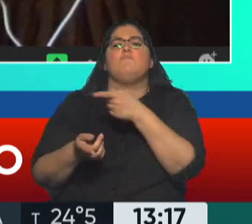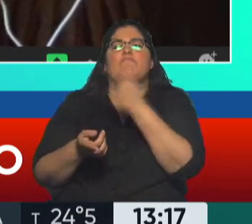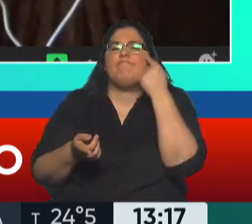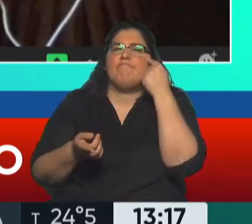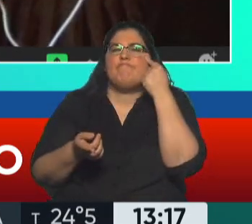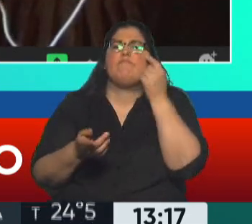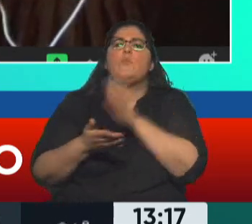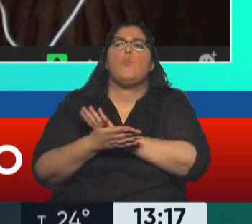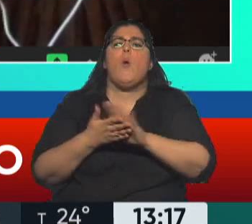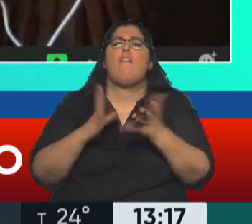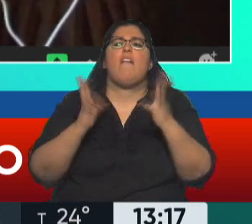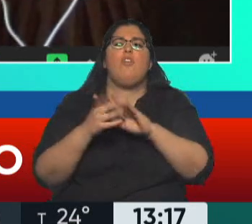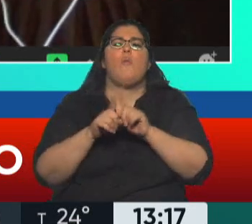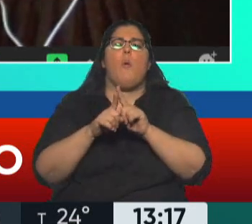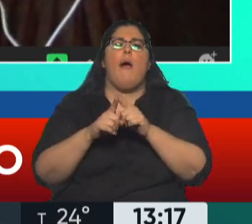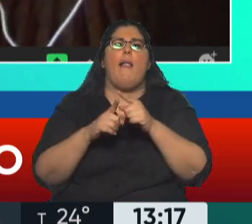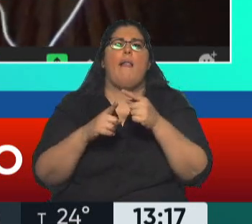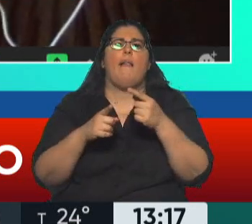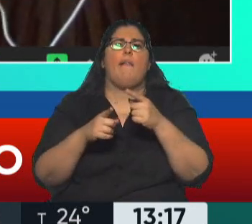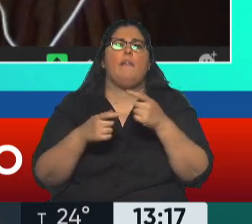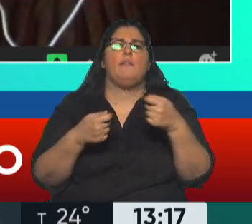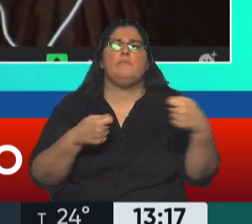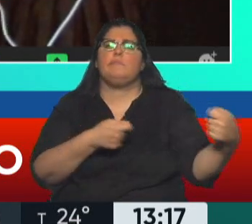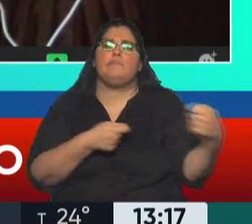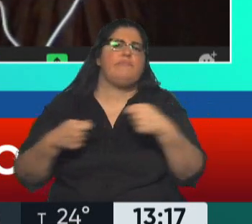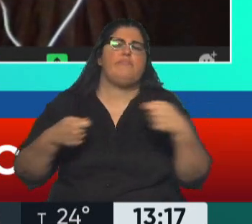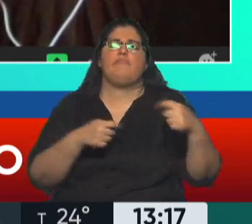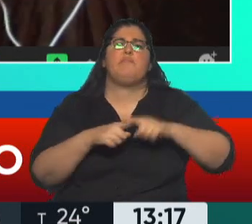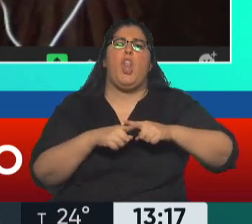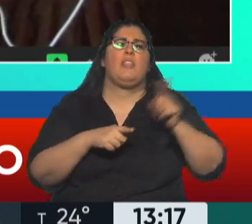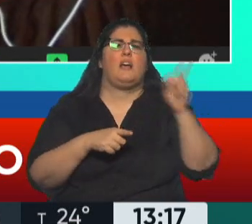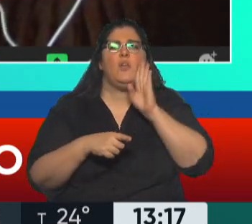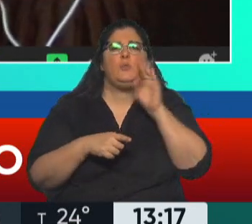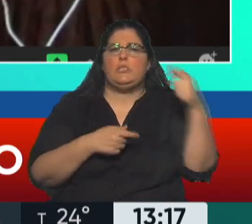aquellos que hoy le disputan territorio político a Estados Unidos?